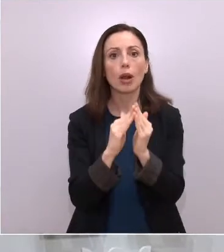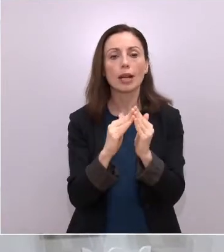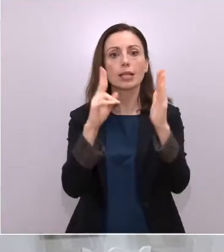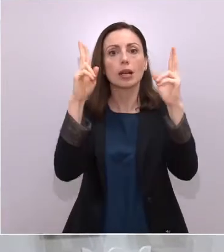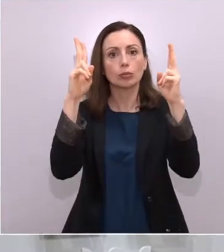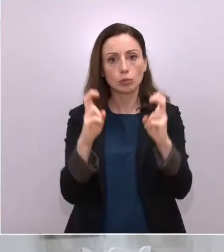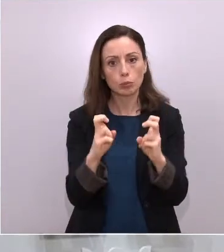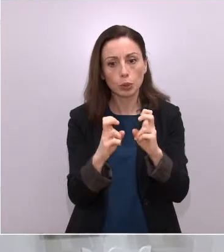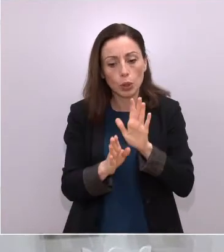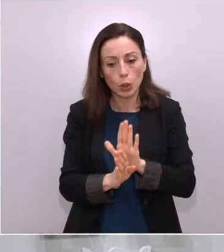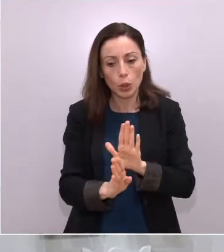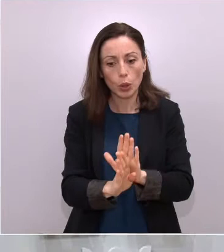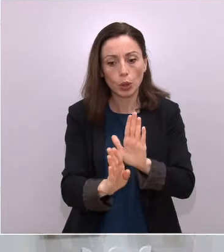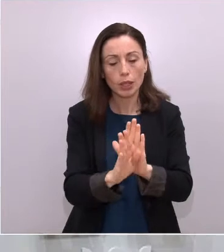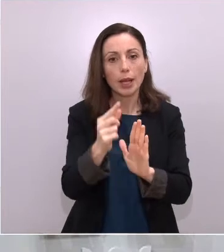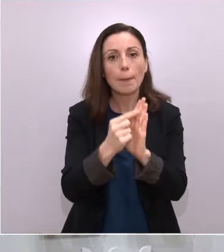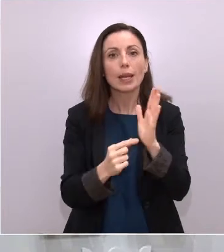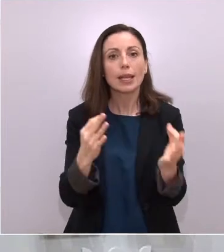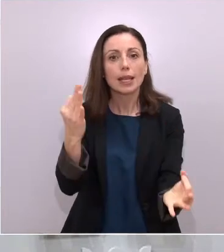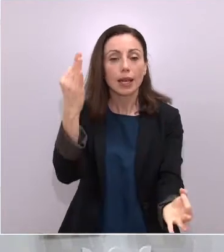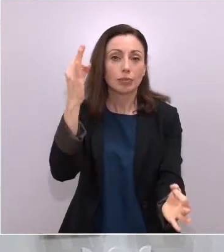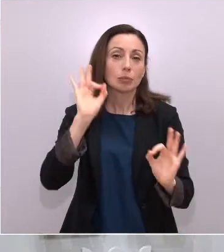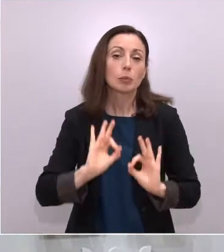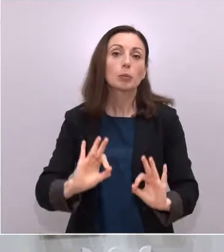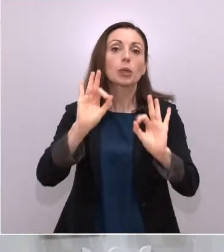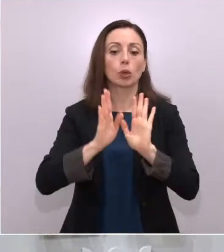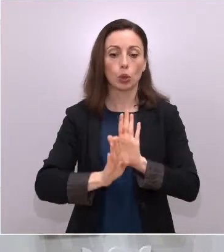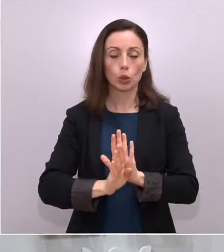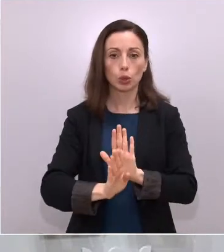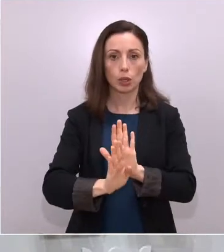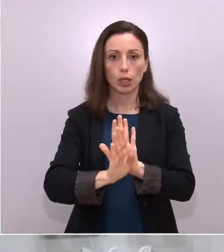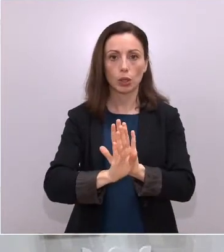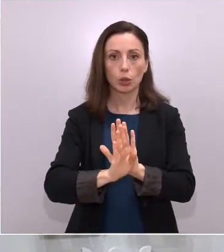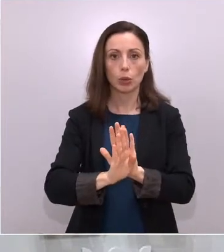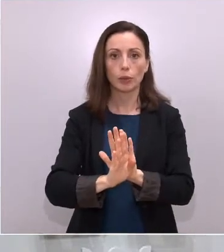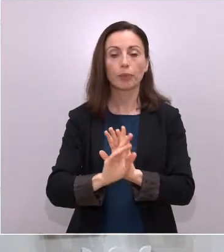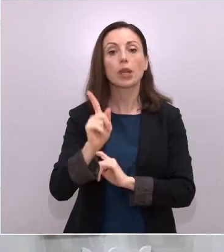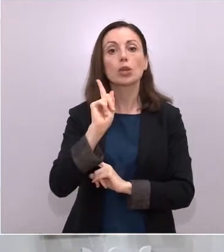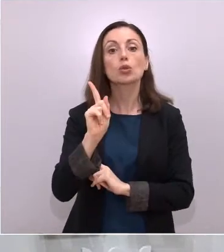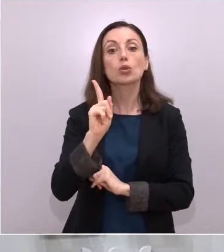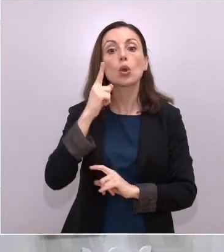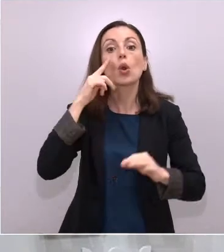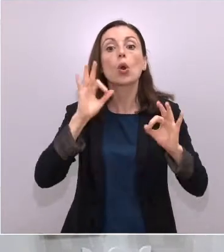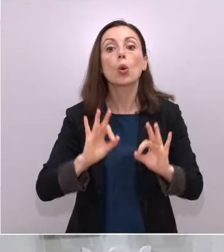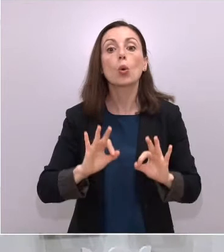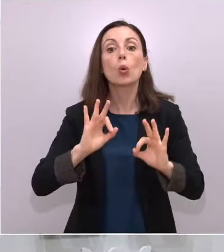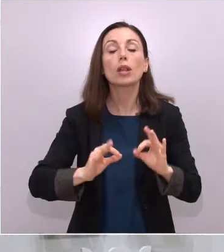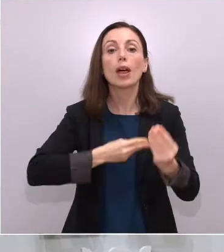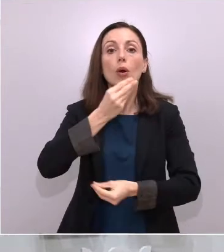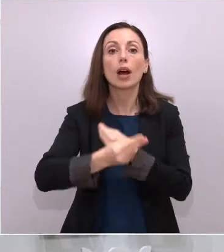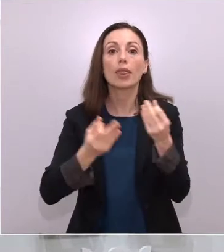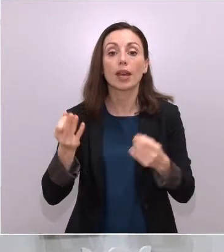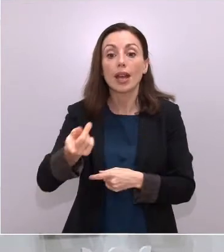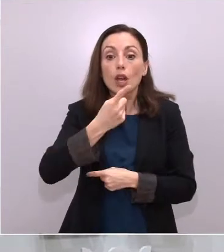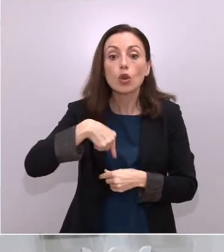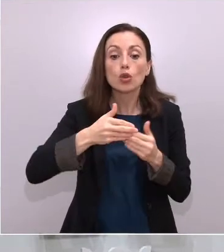aún. Las medidas excepcionales siguen vigentes. Solo la prudencia hará que no tengamos